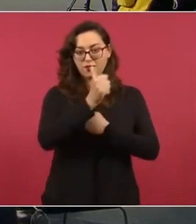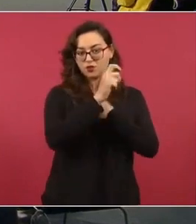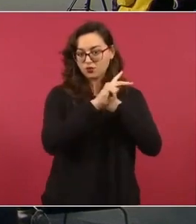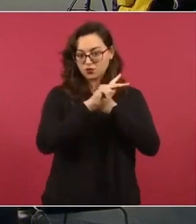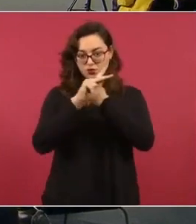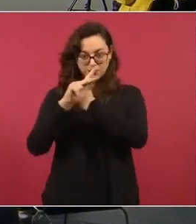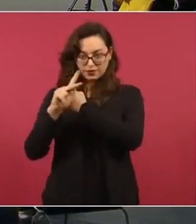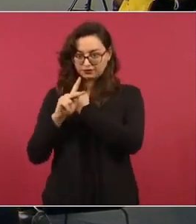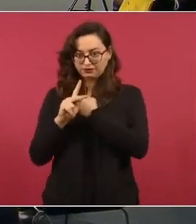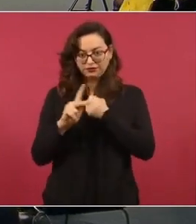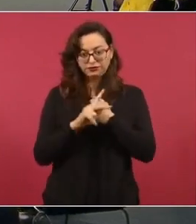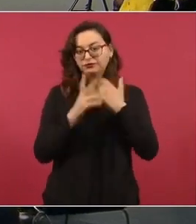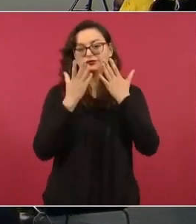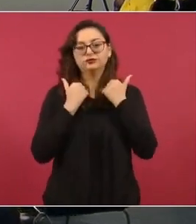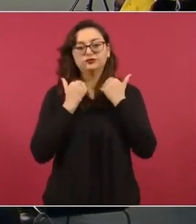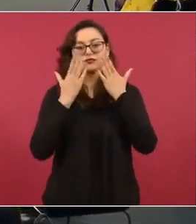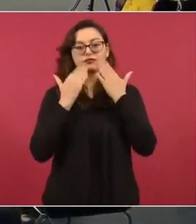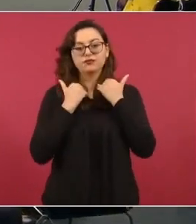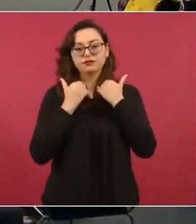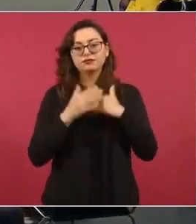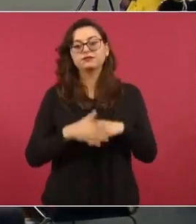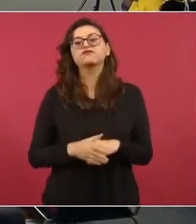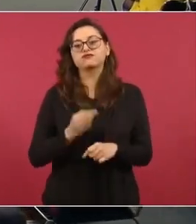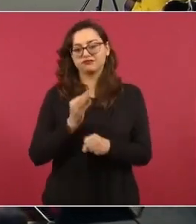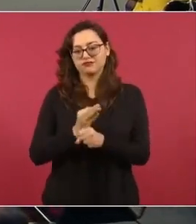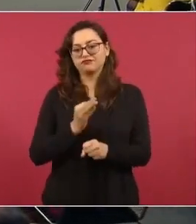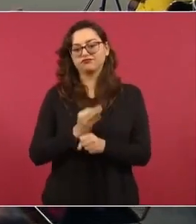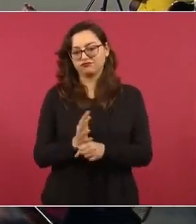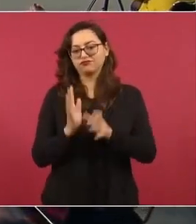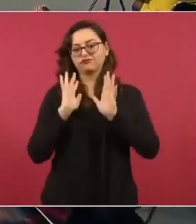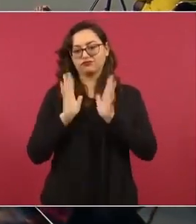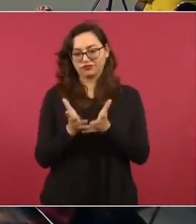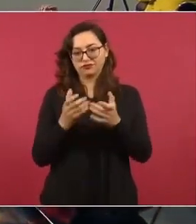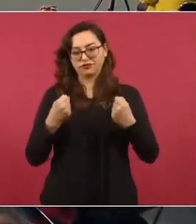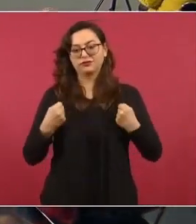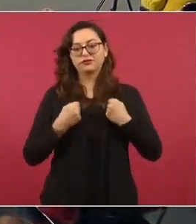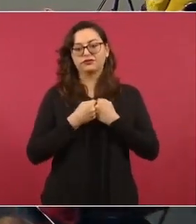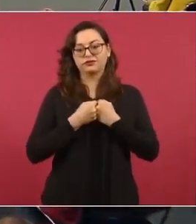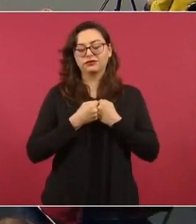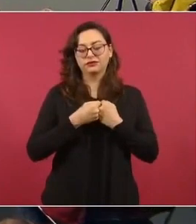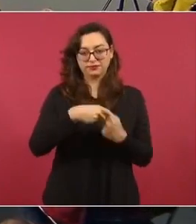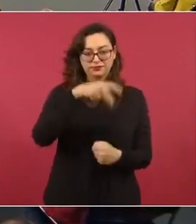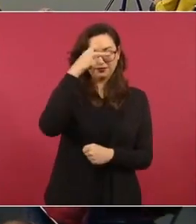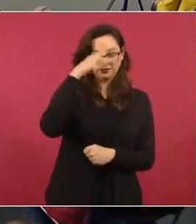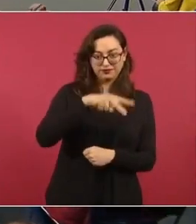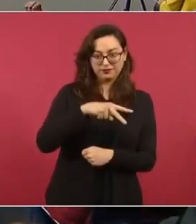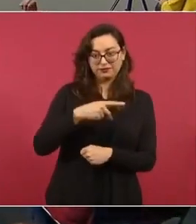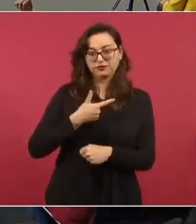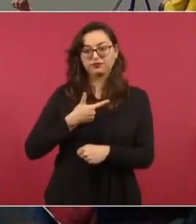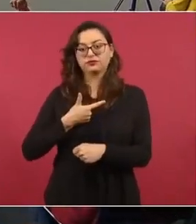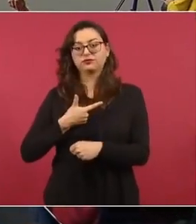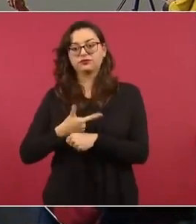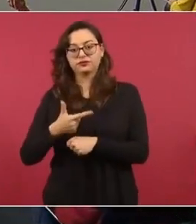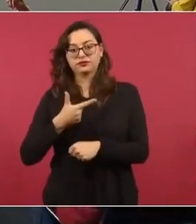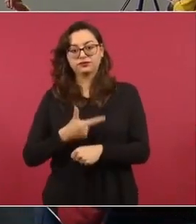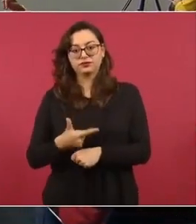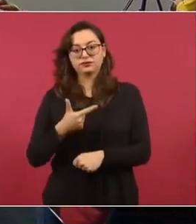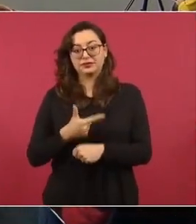Este es el límite de México con Guatemala y aquí está Belice.